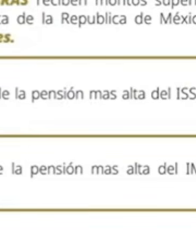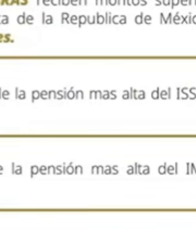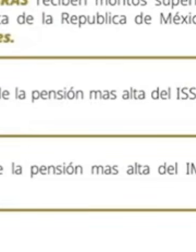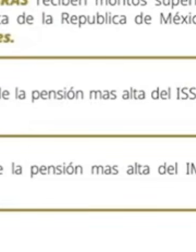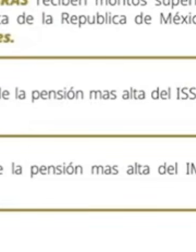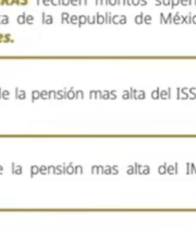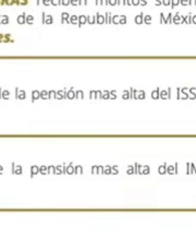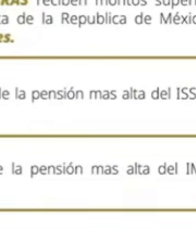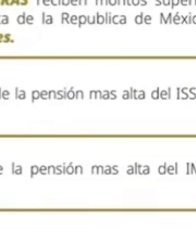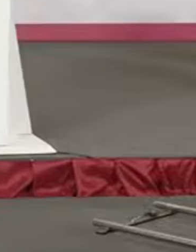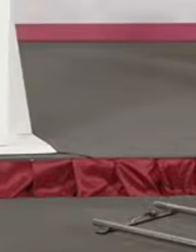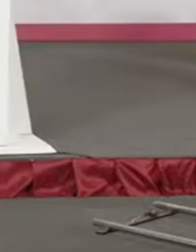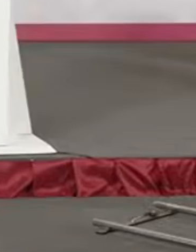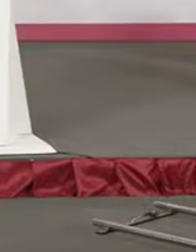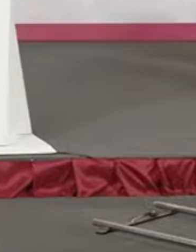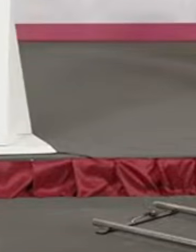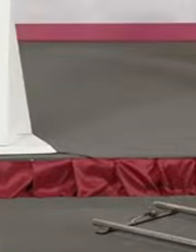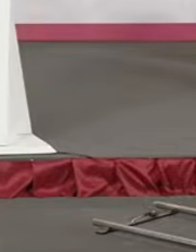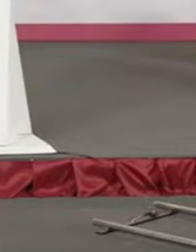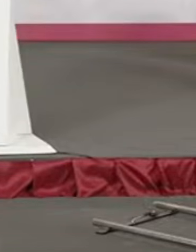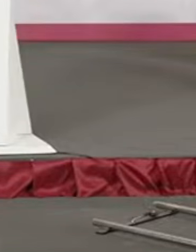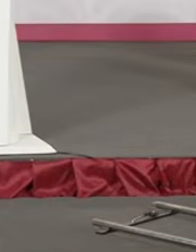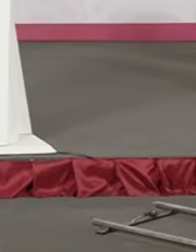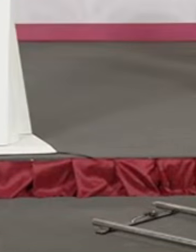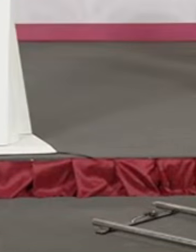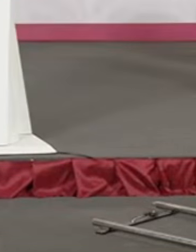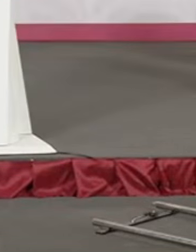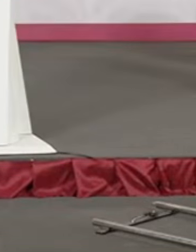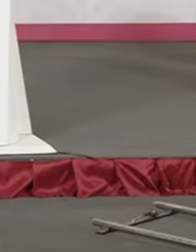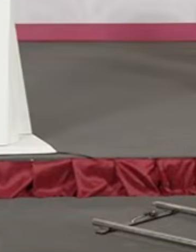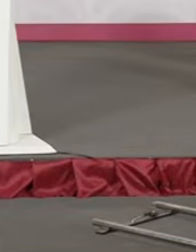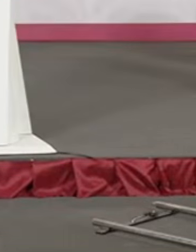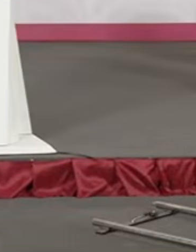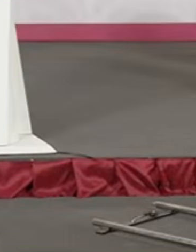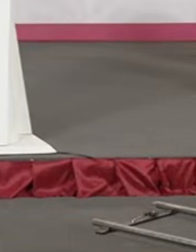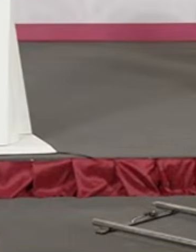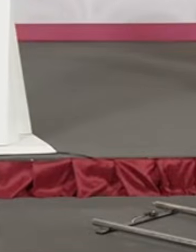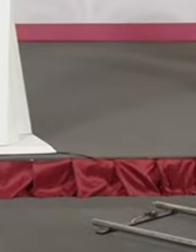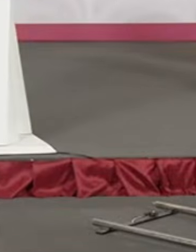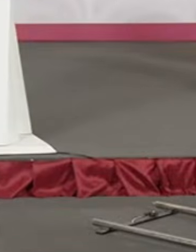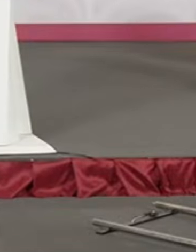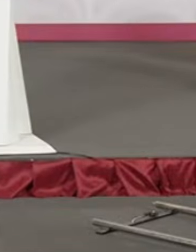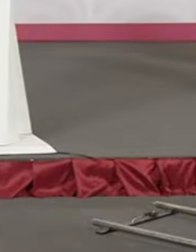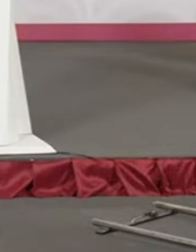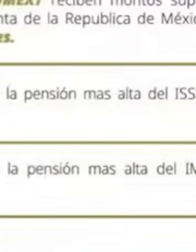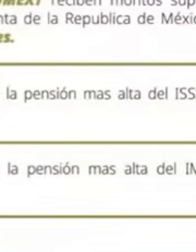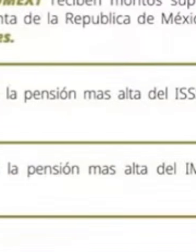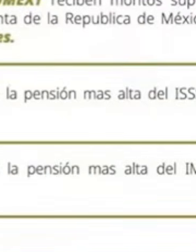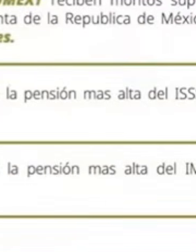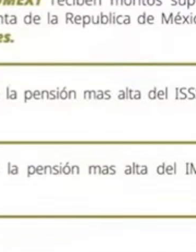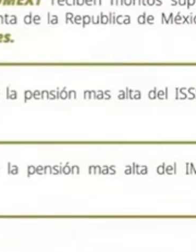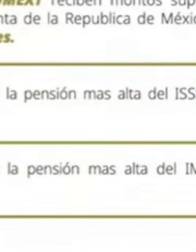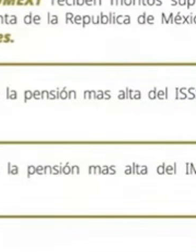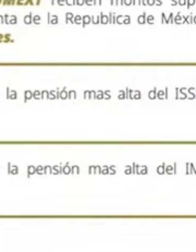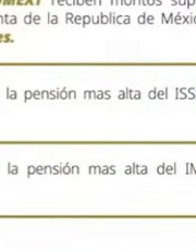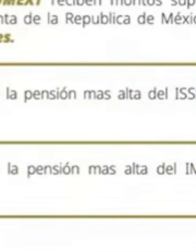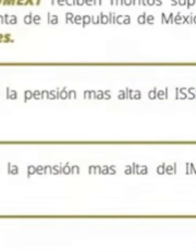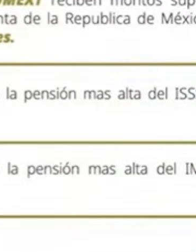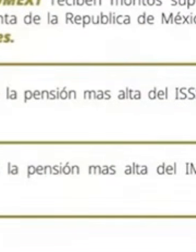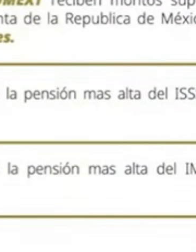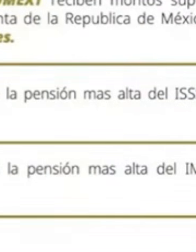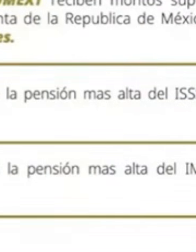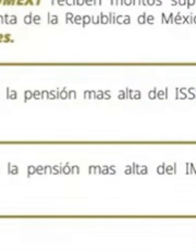más alta del IMSS. La siguiente, por favor. Bancomex. Bancomex cuenta con un padrón